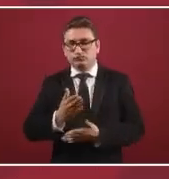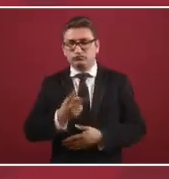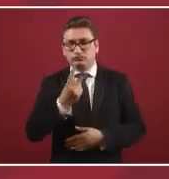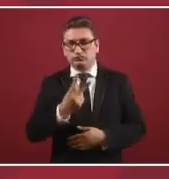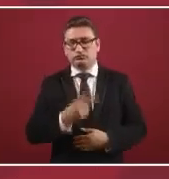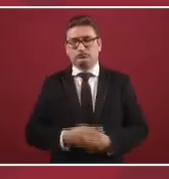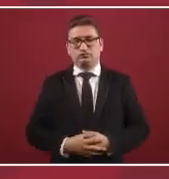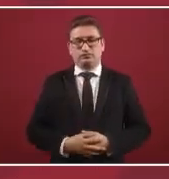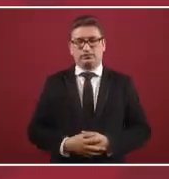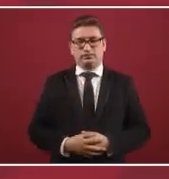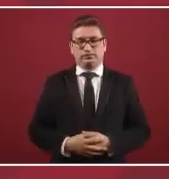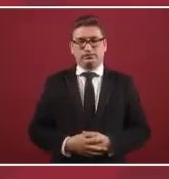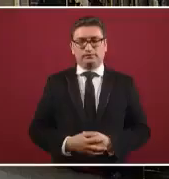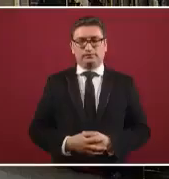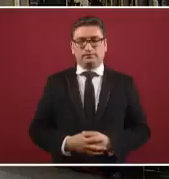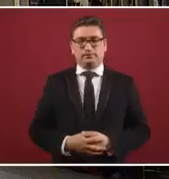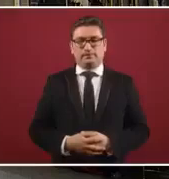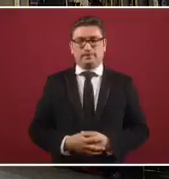Entonces fue